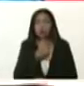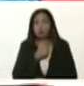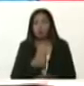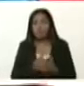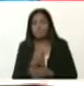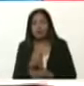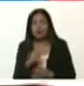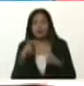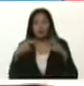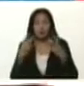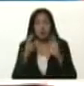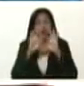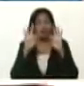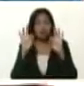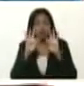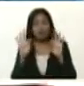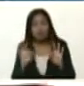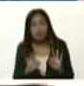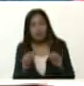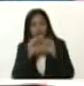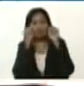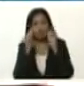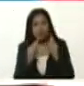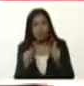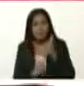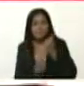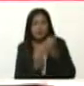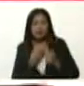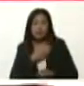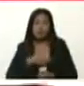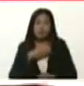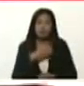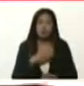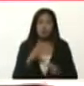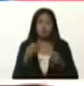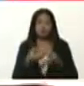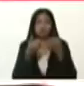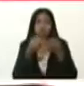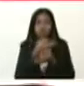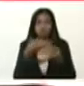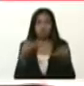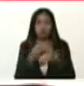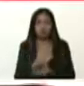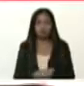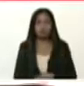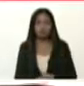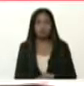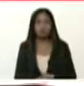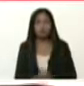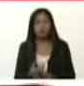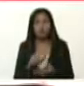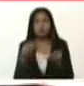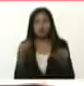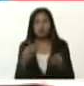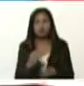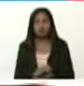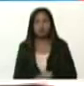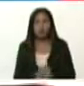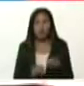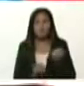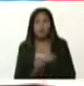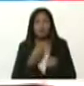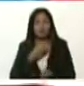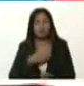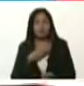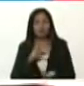Tener el nuevo sistema, tenemos 1000 y pico de bases de misiones y funcionan al pelo. Funciona muy bien. La base de misiones es